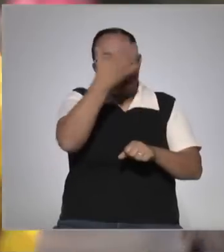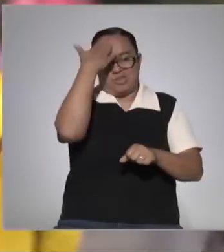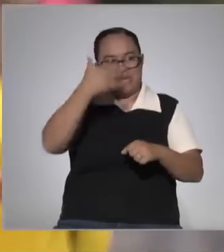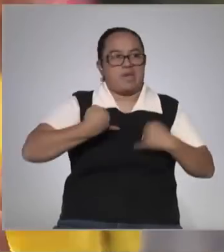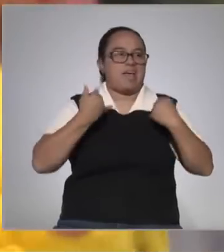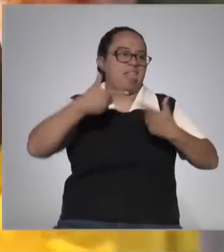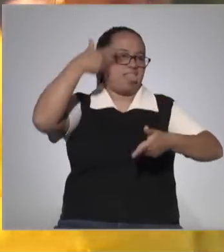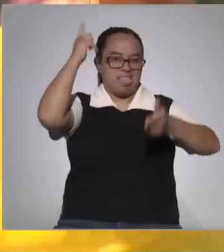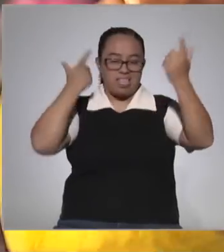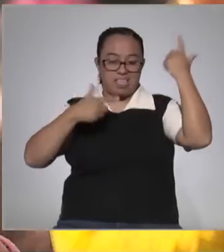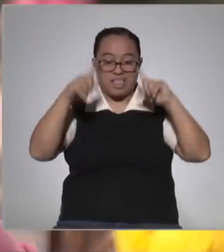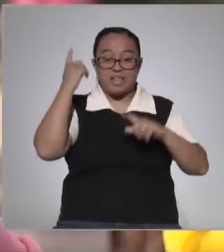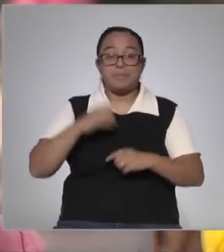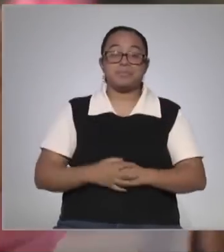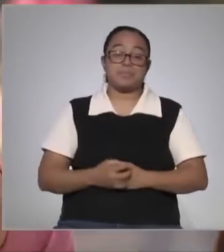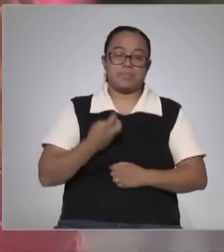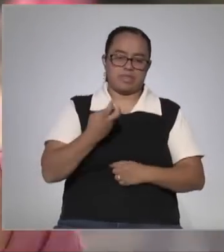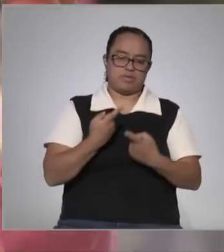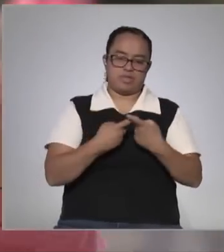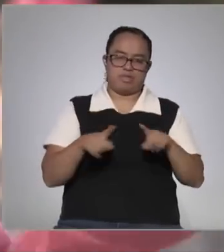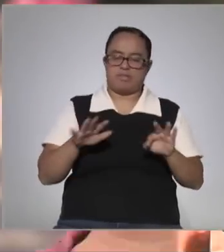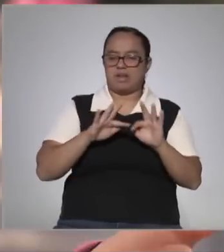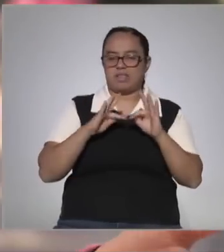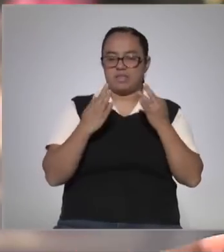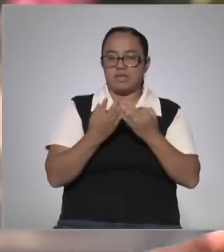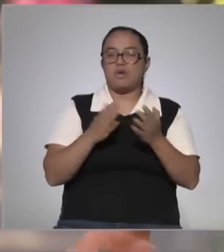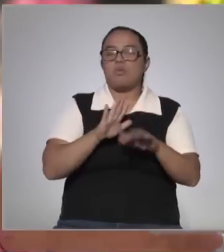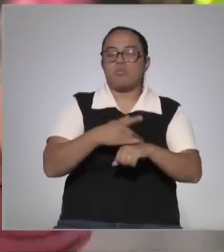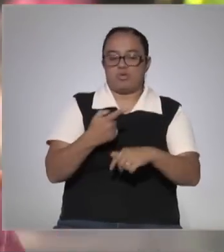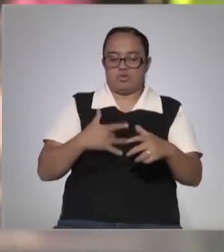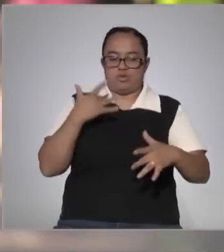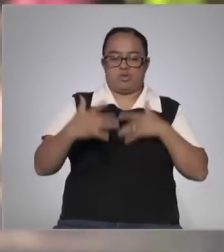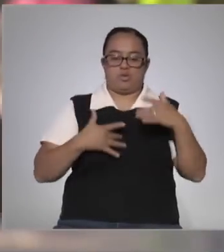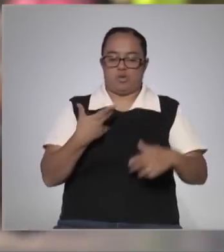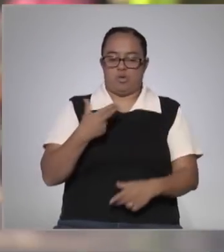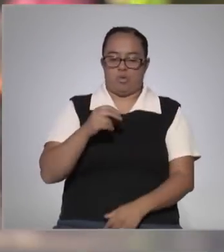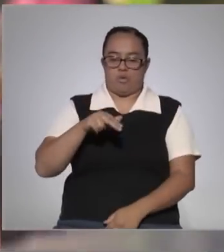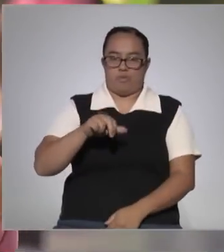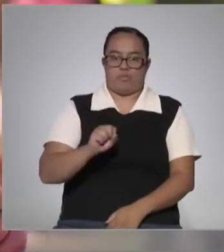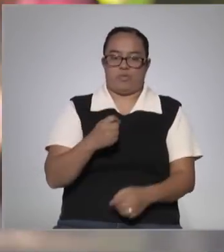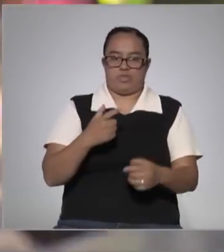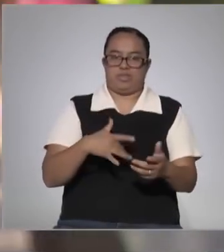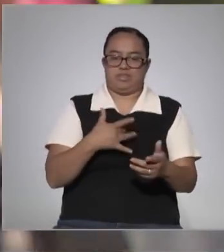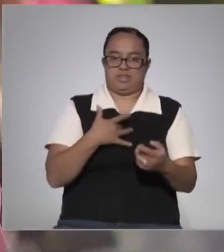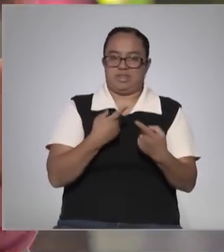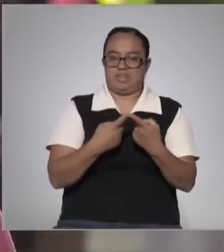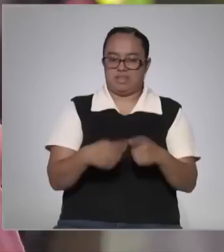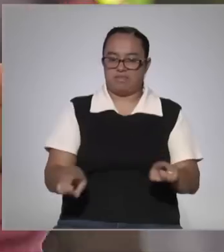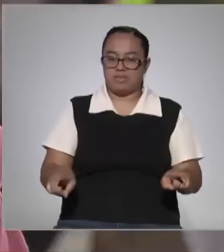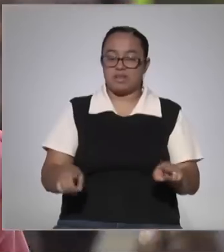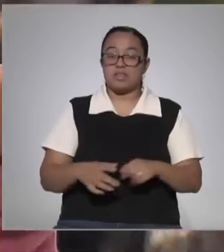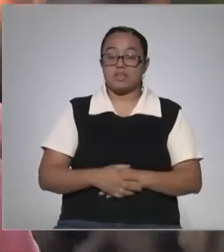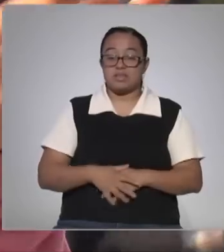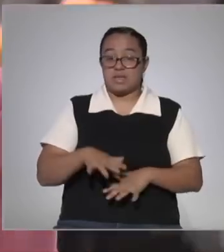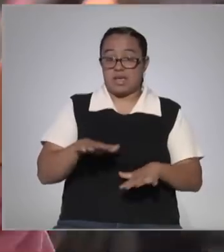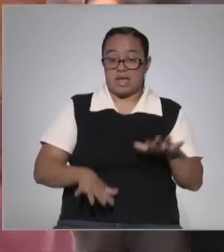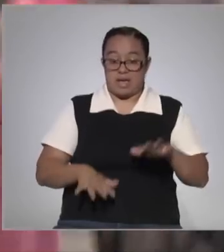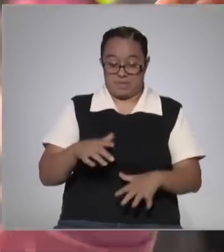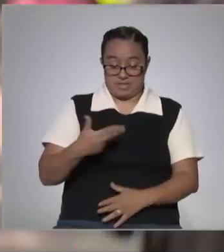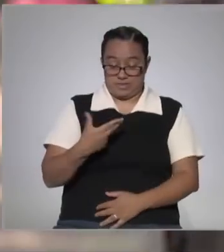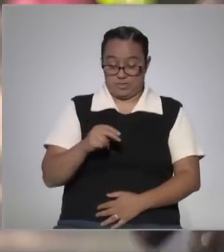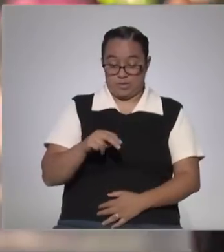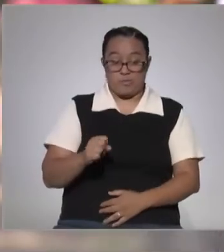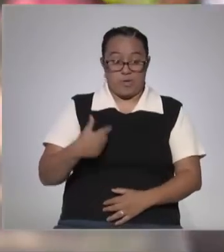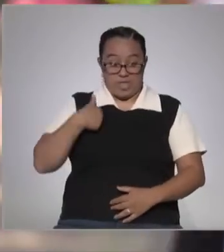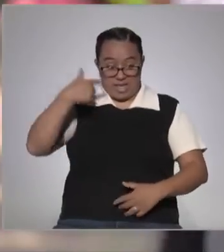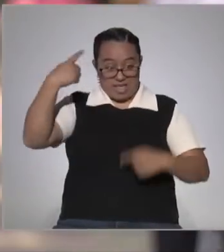Son otro tipo de cosas, por tanto hormonal. Ya uno ya no tiene ese tipo de hormonas que